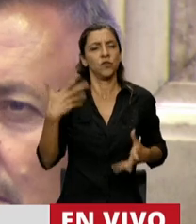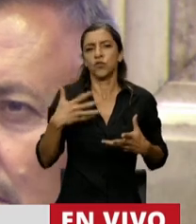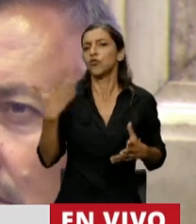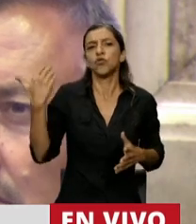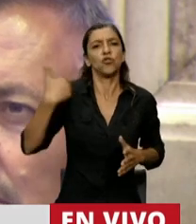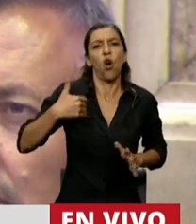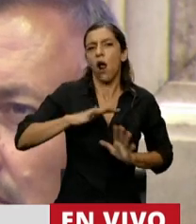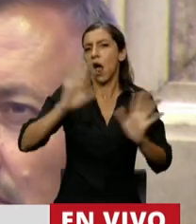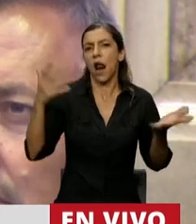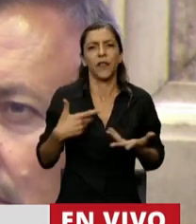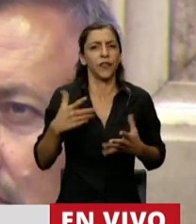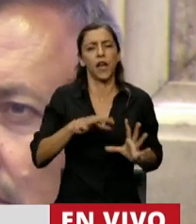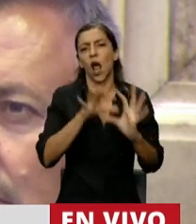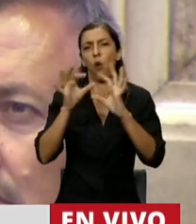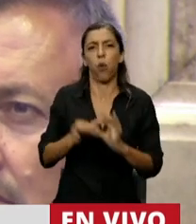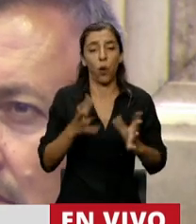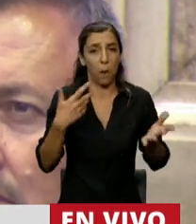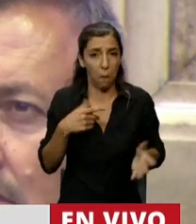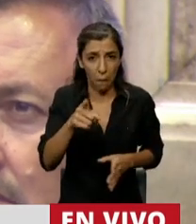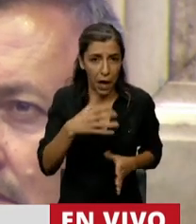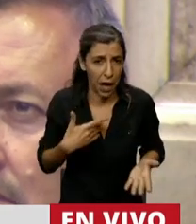de la vicepresidente.